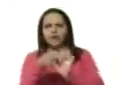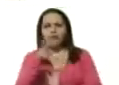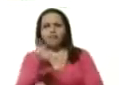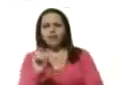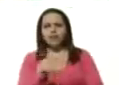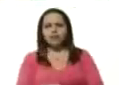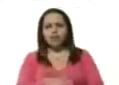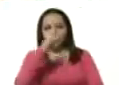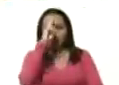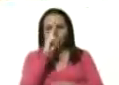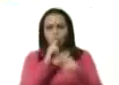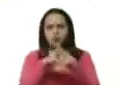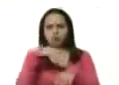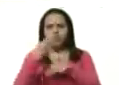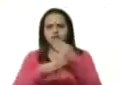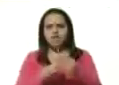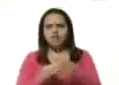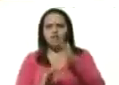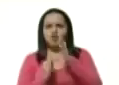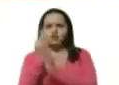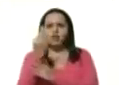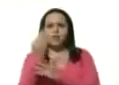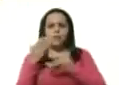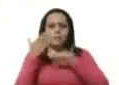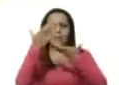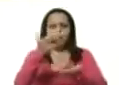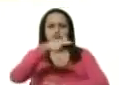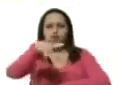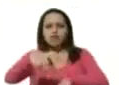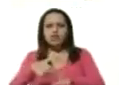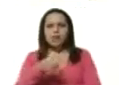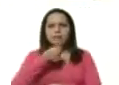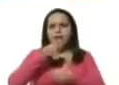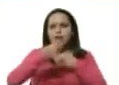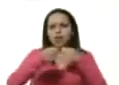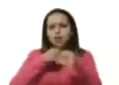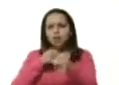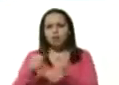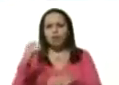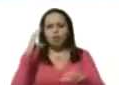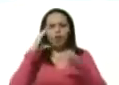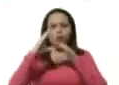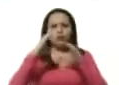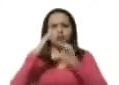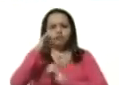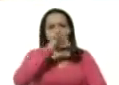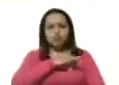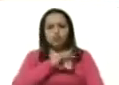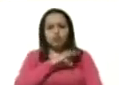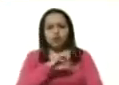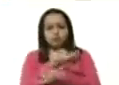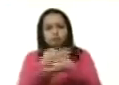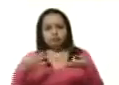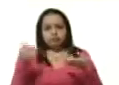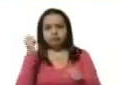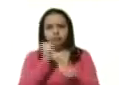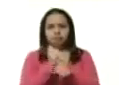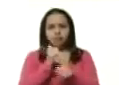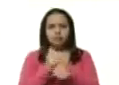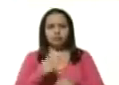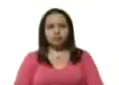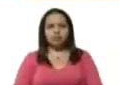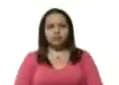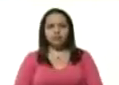el reconocimiento que realiza la Fundación Premio Nacional de Periodismo a los comunicadores que sobresalen por su desempeño y